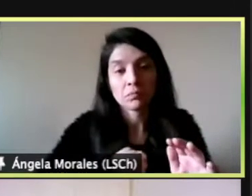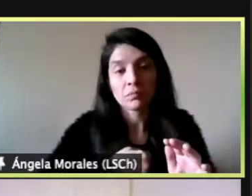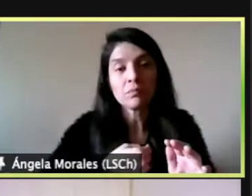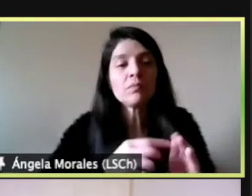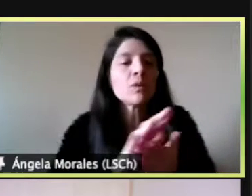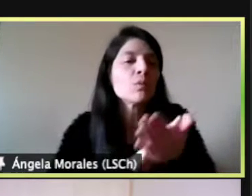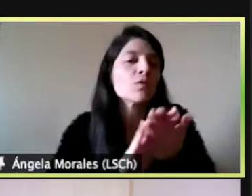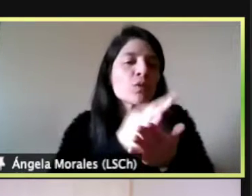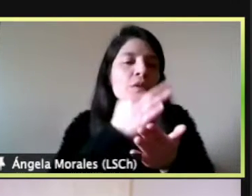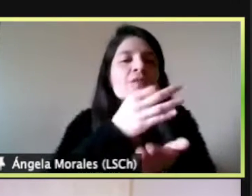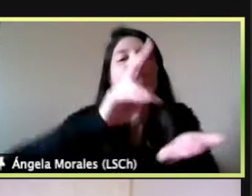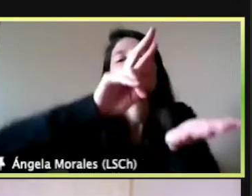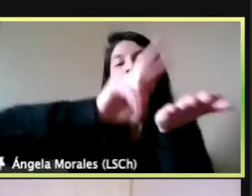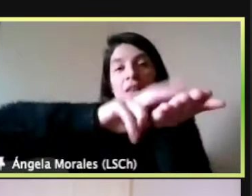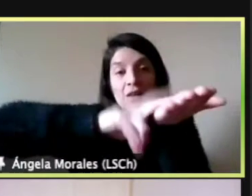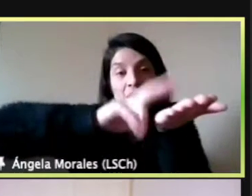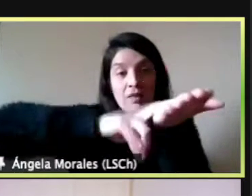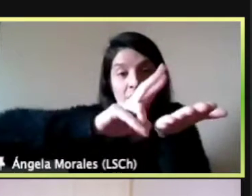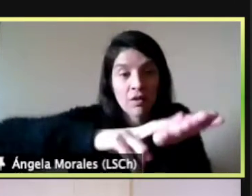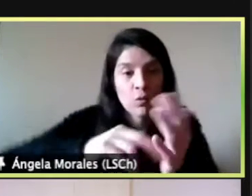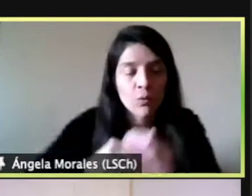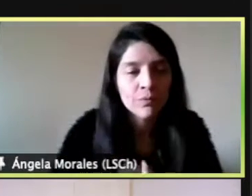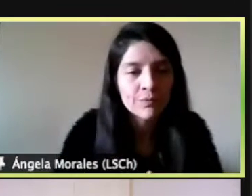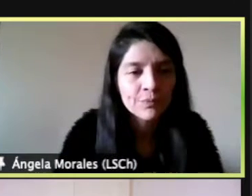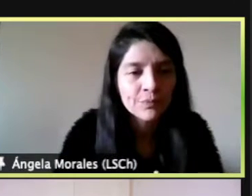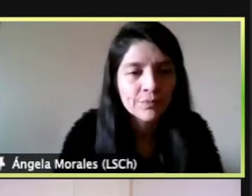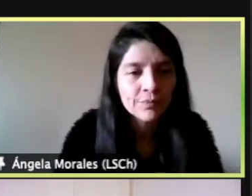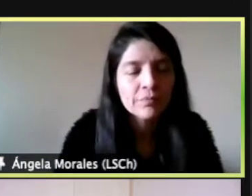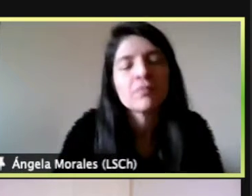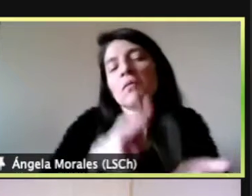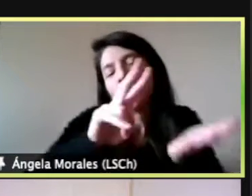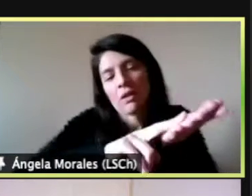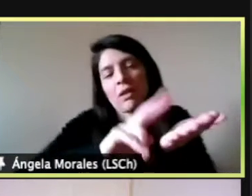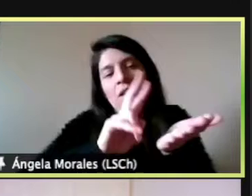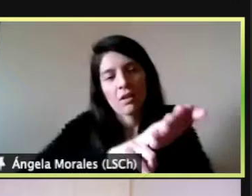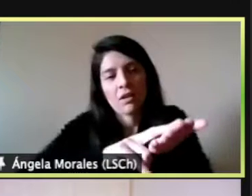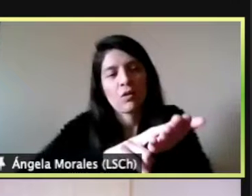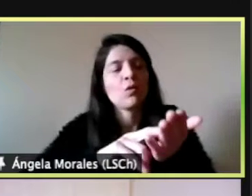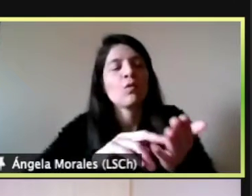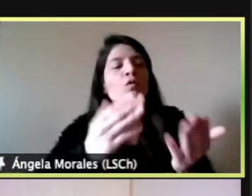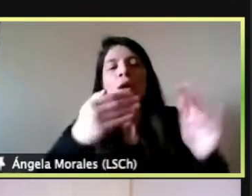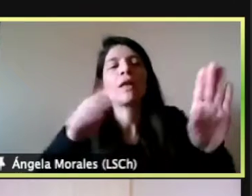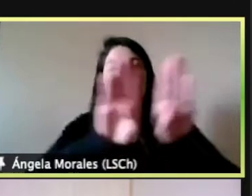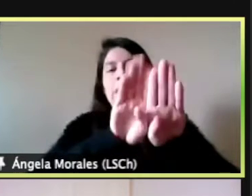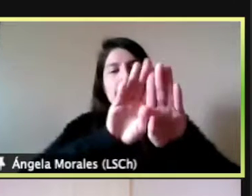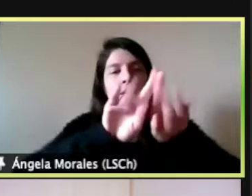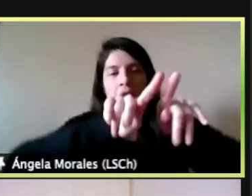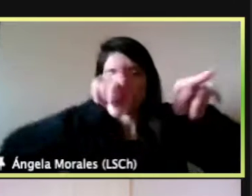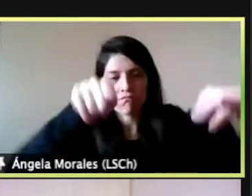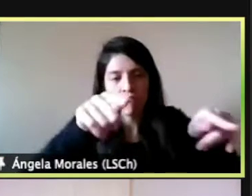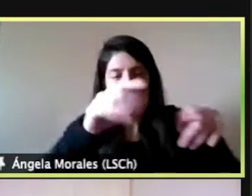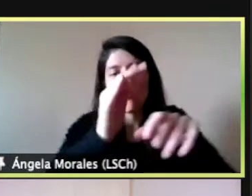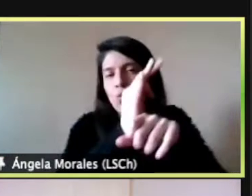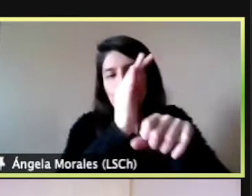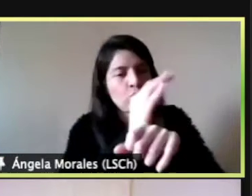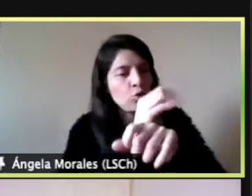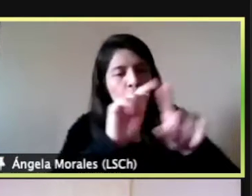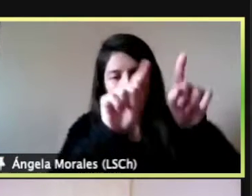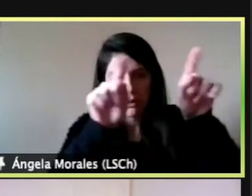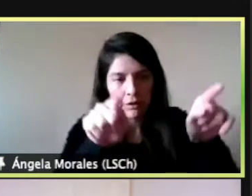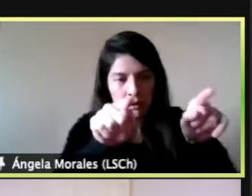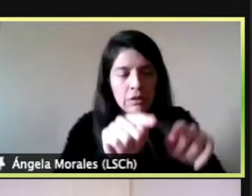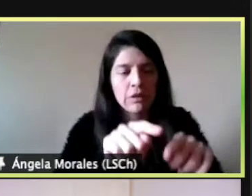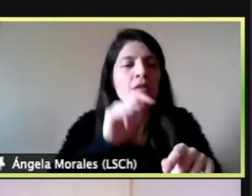verdadero en verdadero y voy a cerrar la función y voy a dar enter. Y aquí me